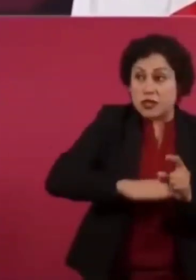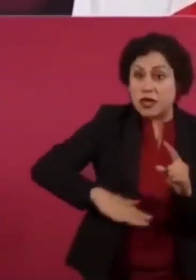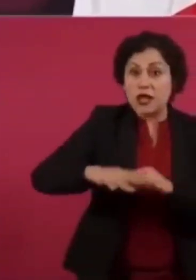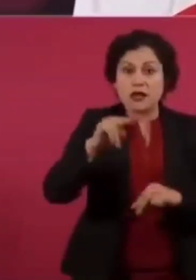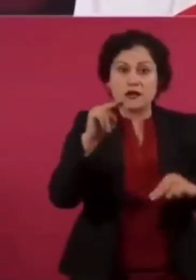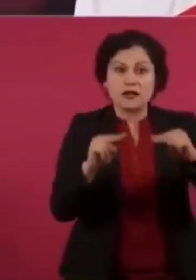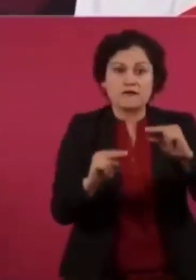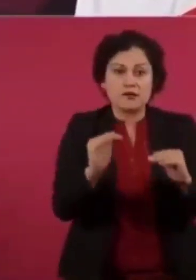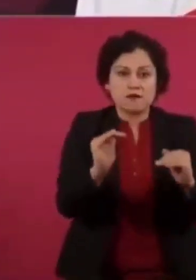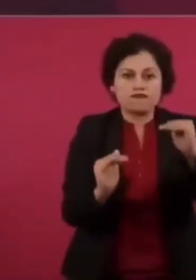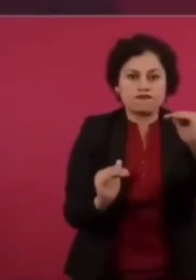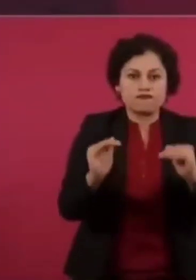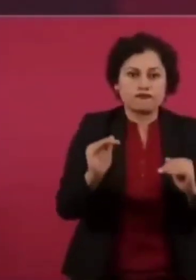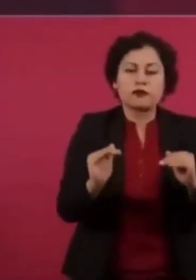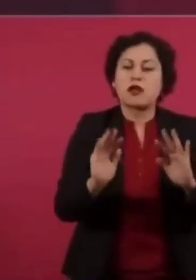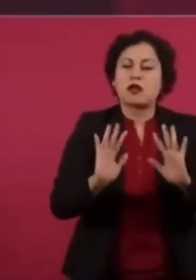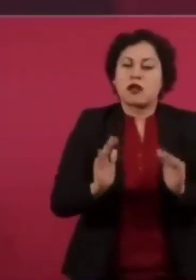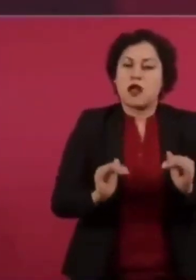Entonces